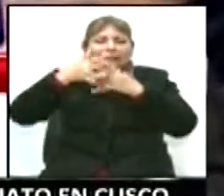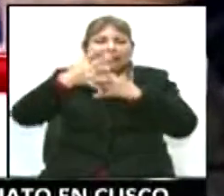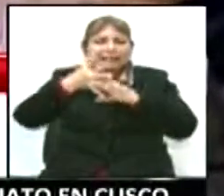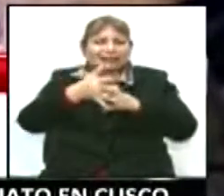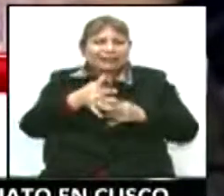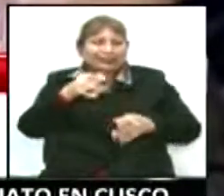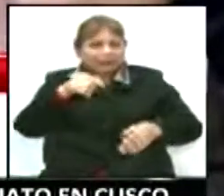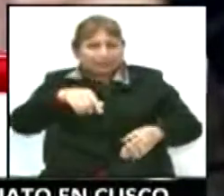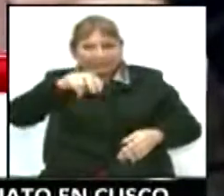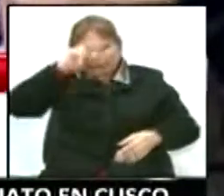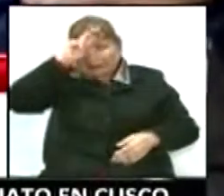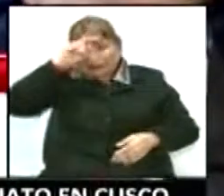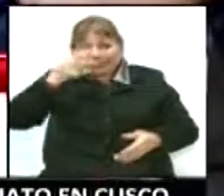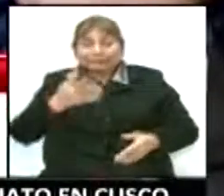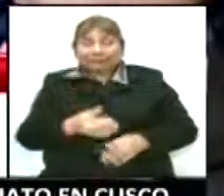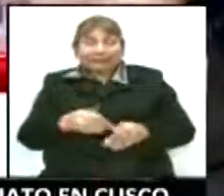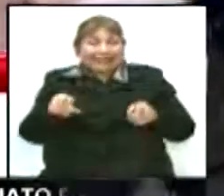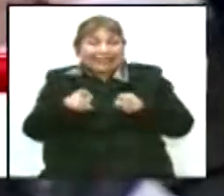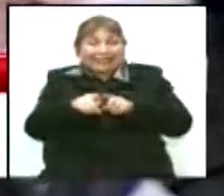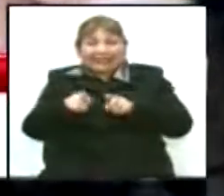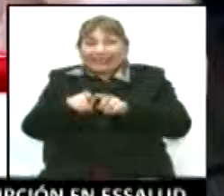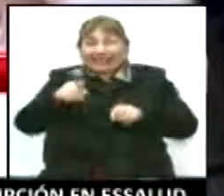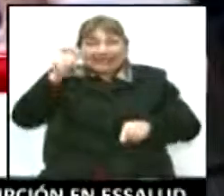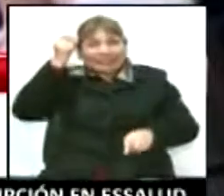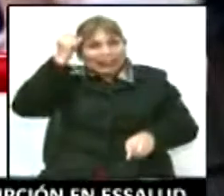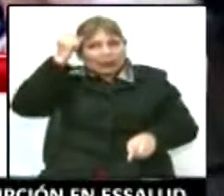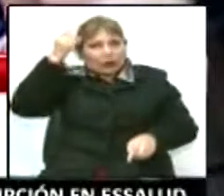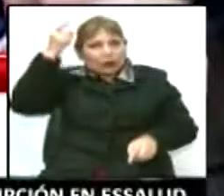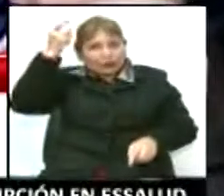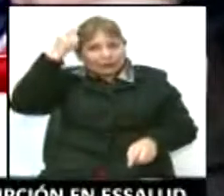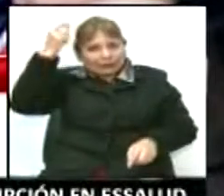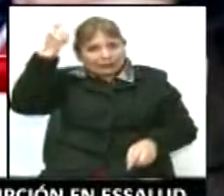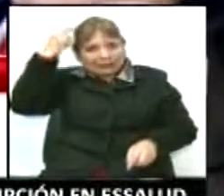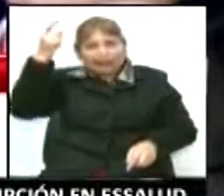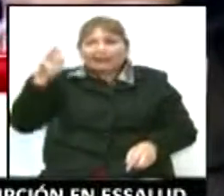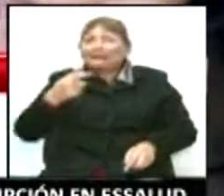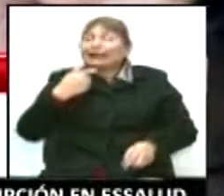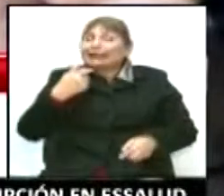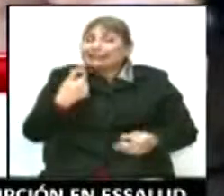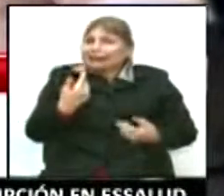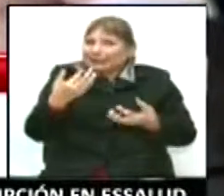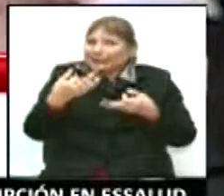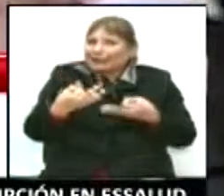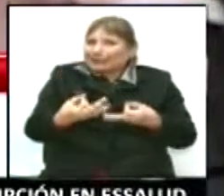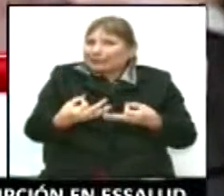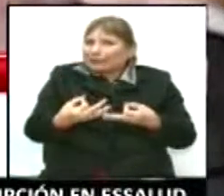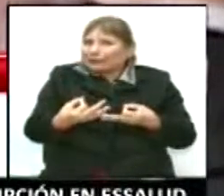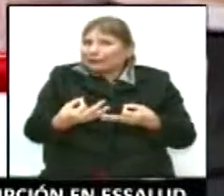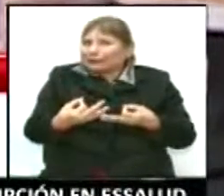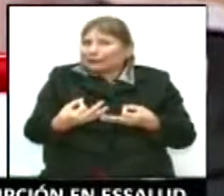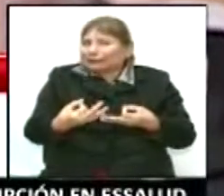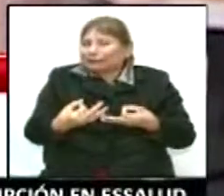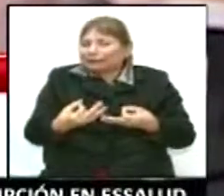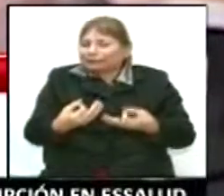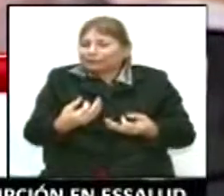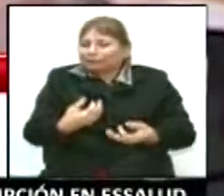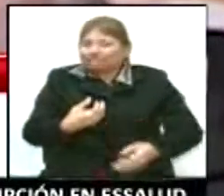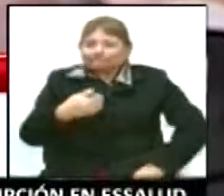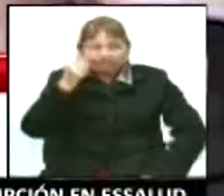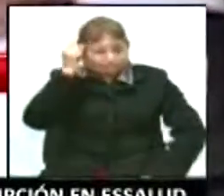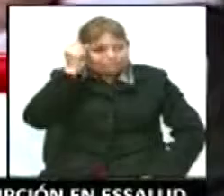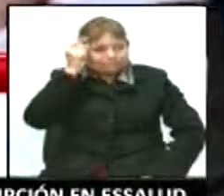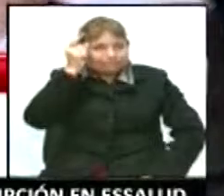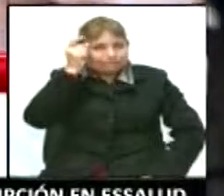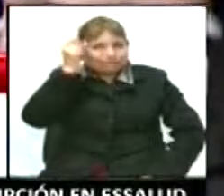país. Y por lo tanto, en esa lógica, es que nosotros sí creemos que tiene que... O sea, yo entiendo que